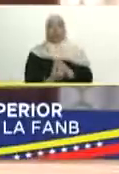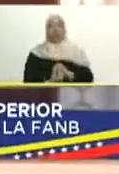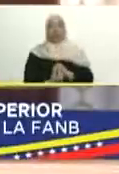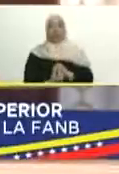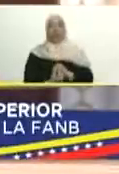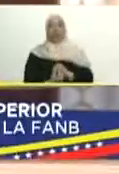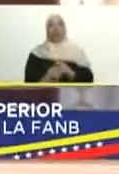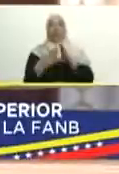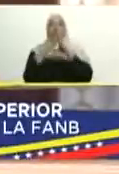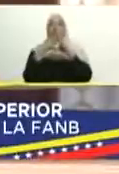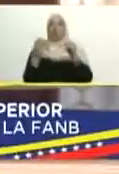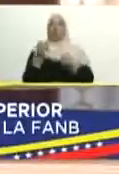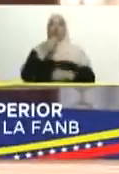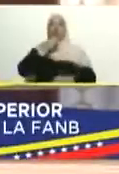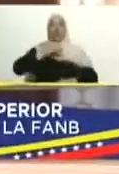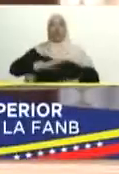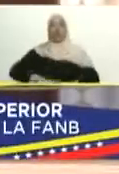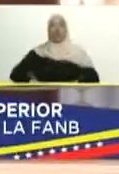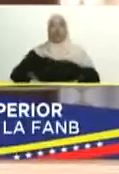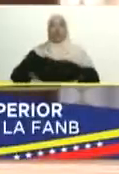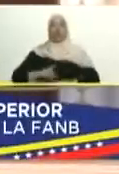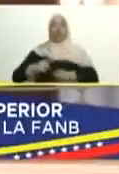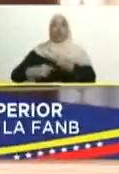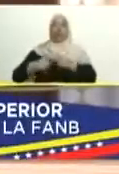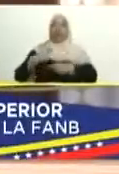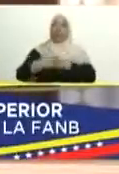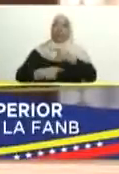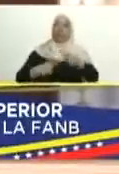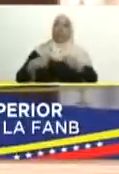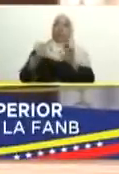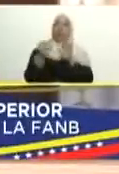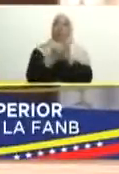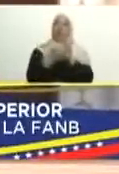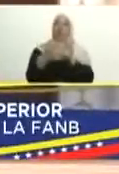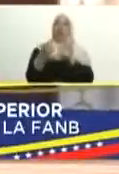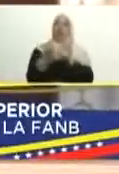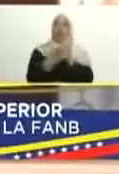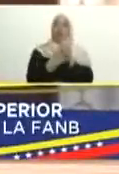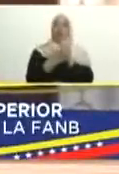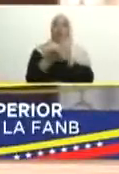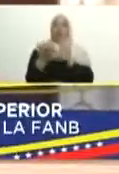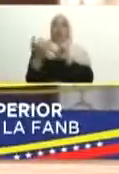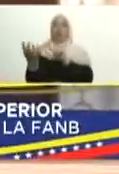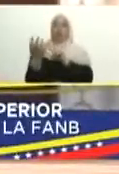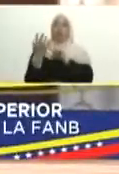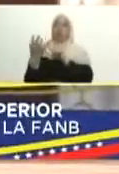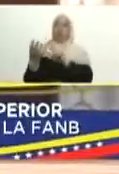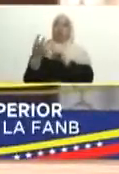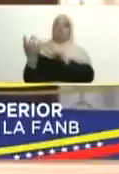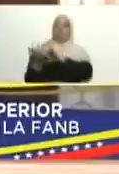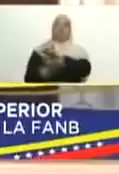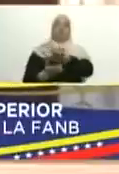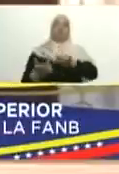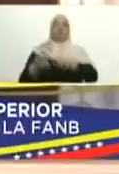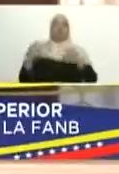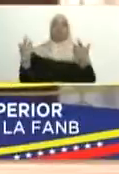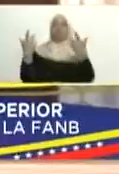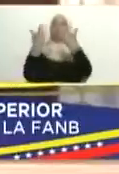En todos los tiempos, con golpes de Estado, con contragolpes, con conspiraciones, con